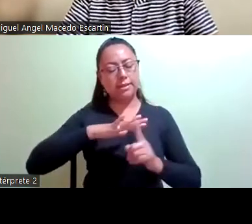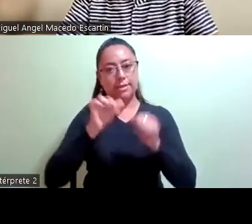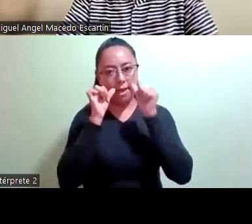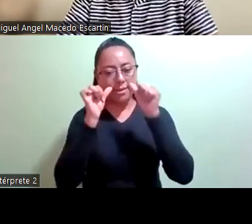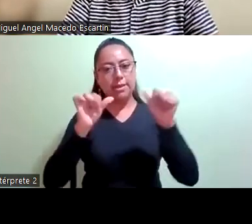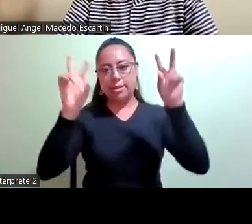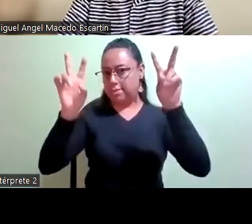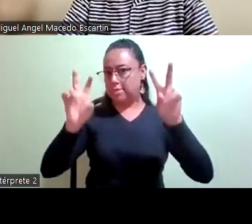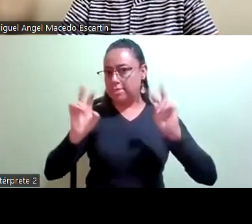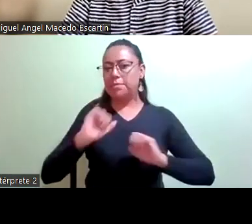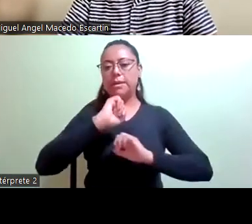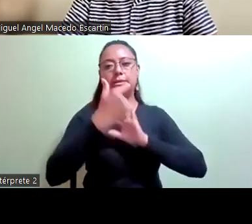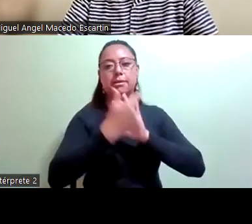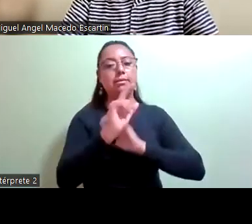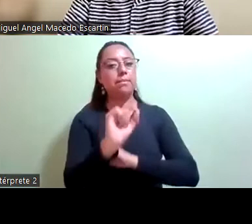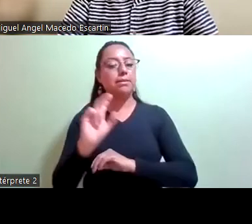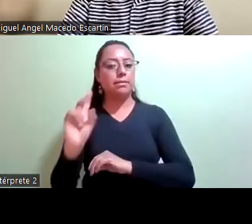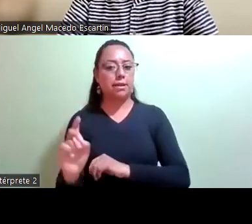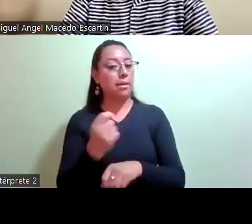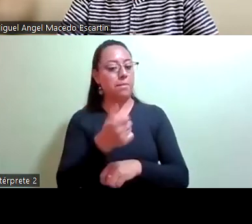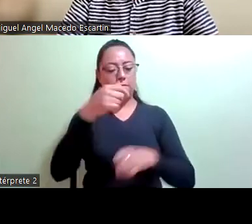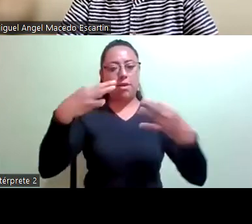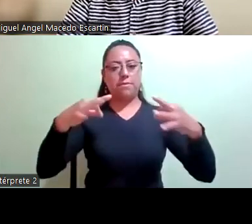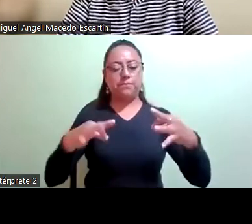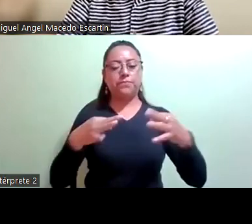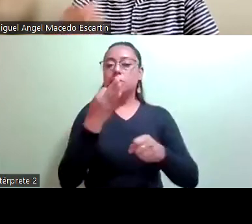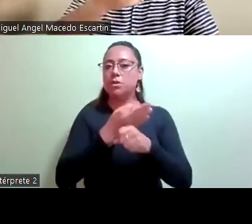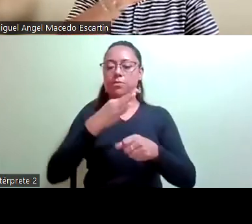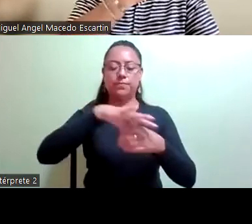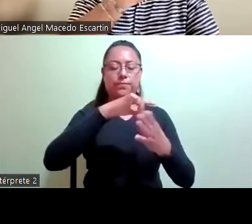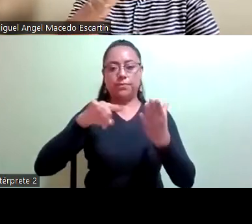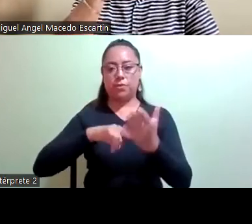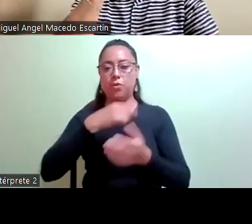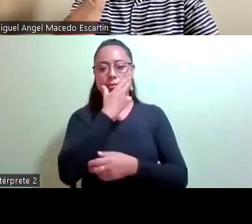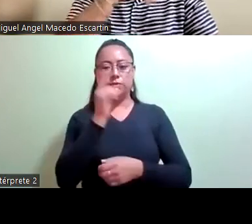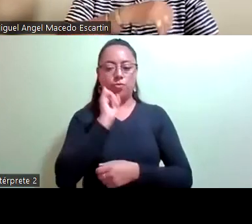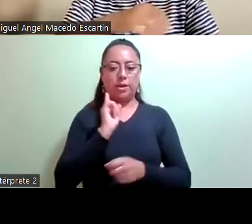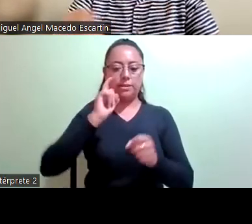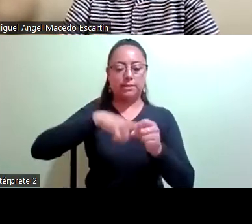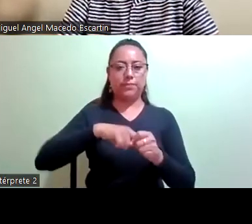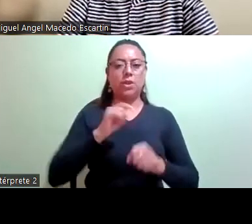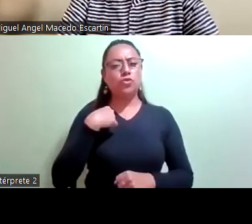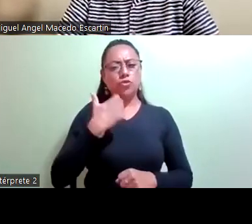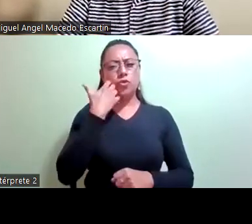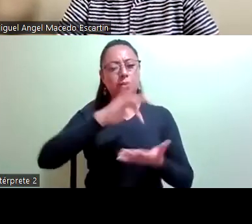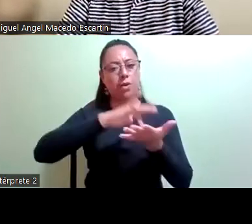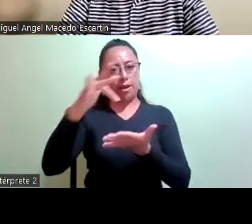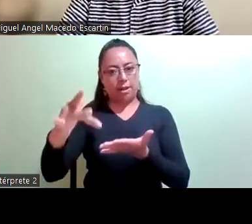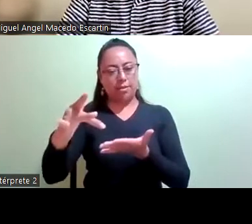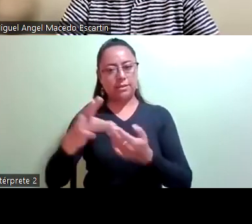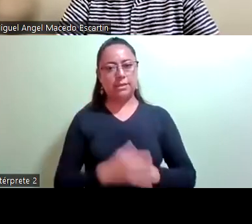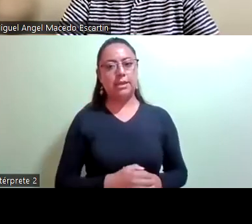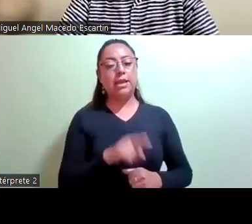2030. Y en este primer documento que se pone a consideración de las y los diputados integrantes, quiero agradecer la